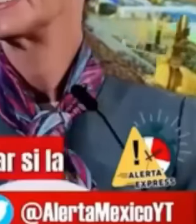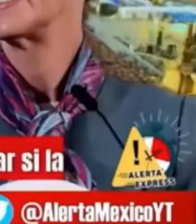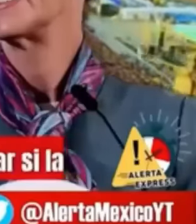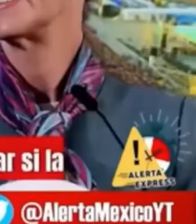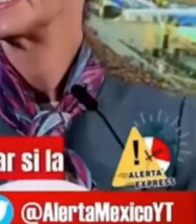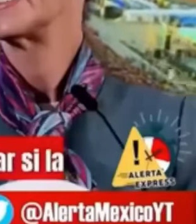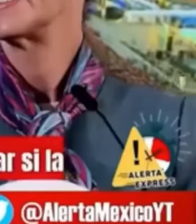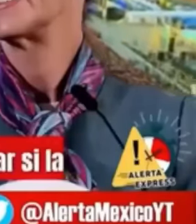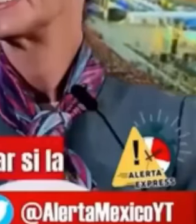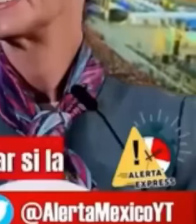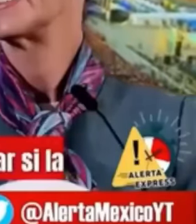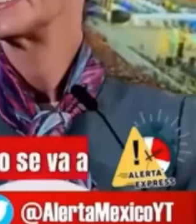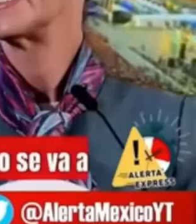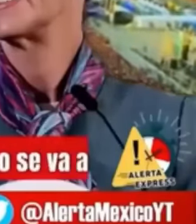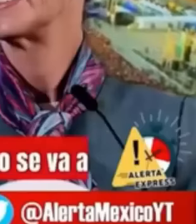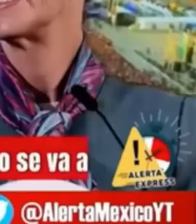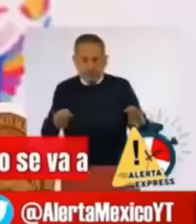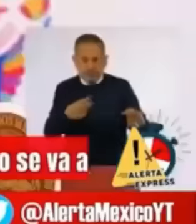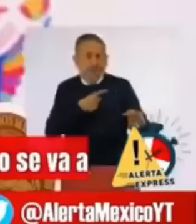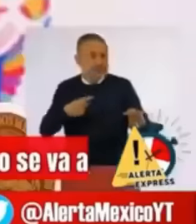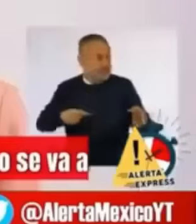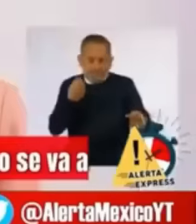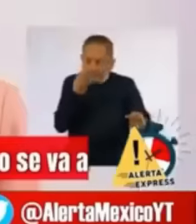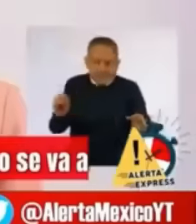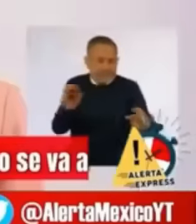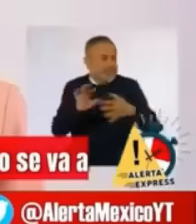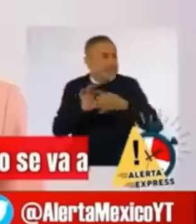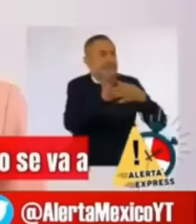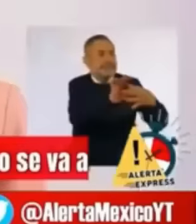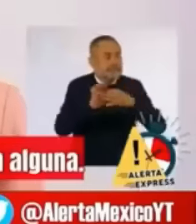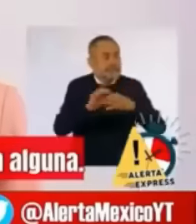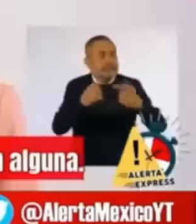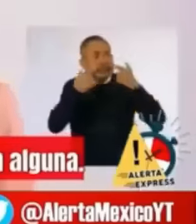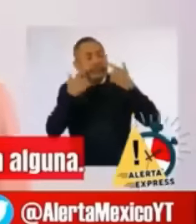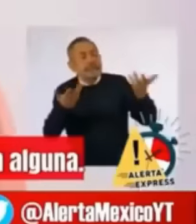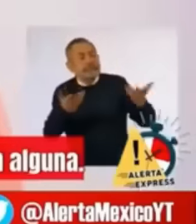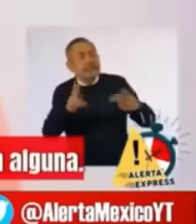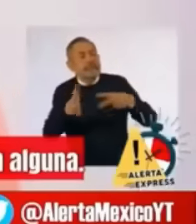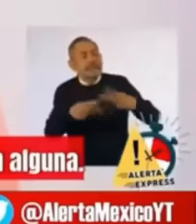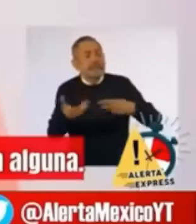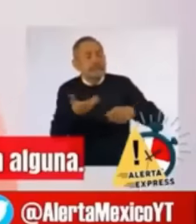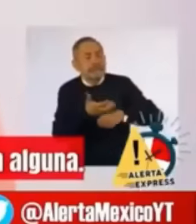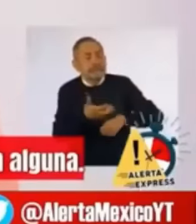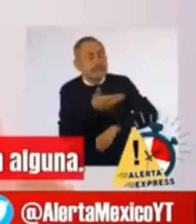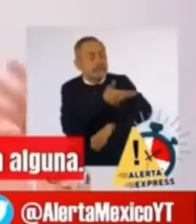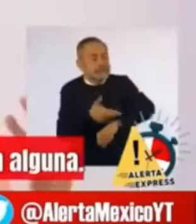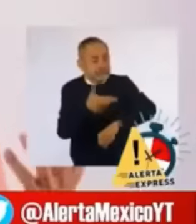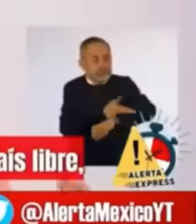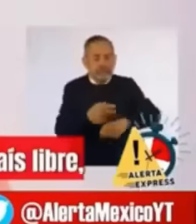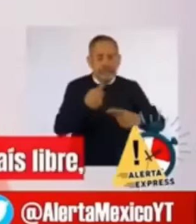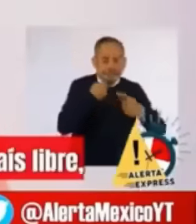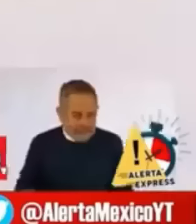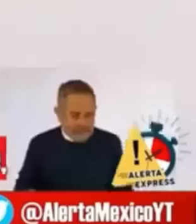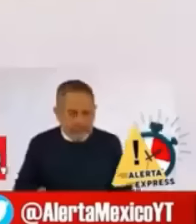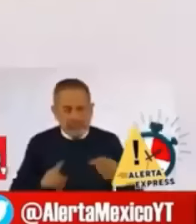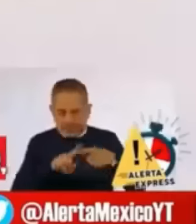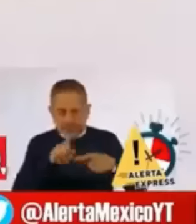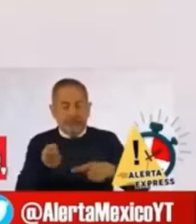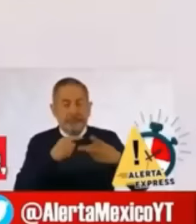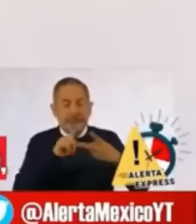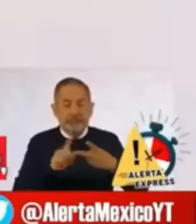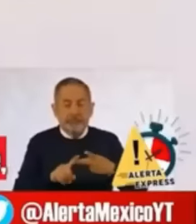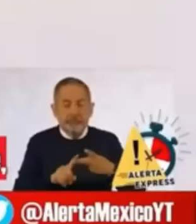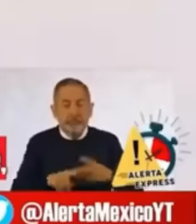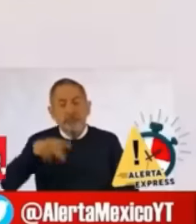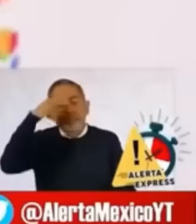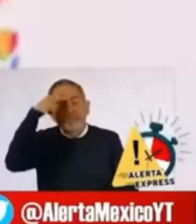extranjero, que se va a coordinar si la situación lo demanda, pero que no se va a sobajar ni mostrar subordinación alguna. Mire usted. El tema: México es